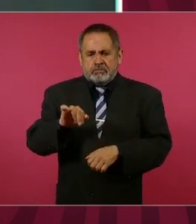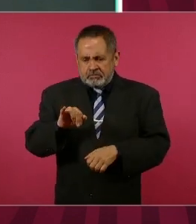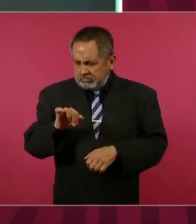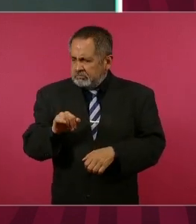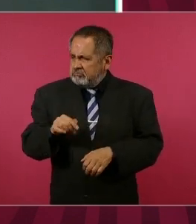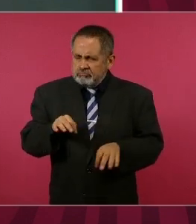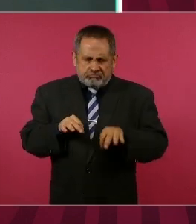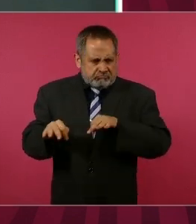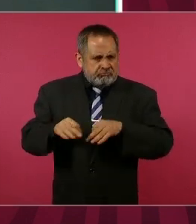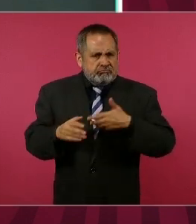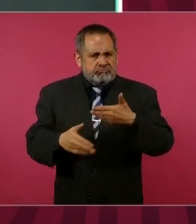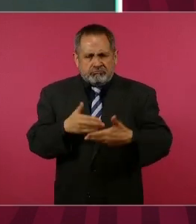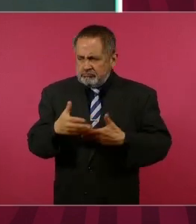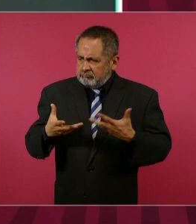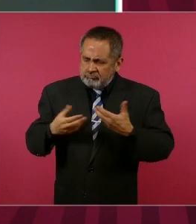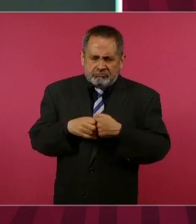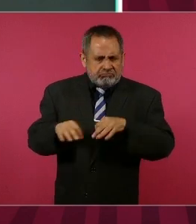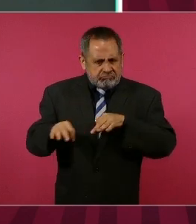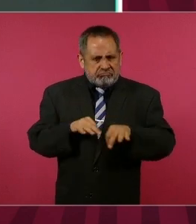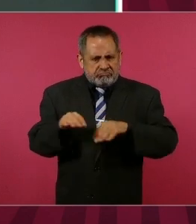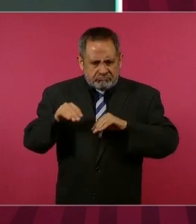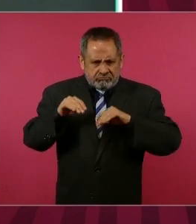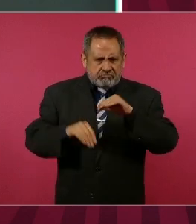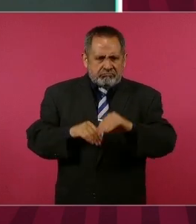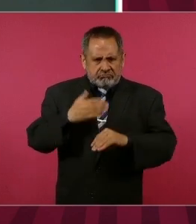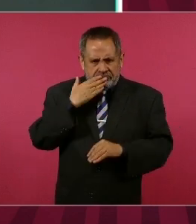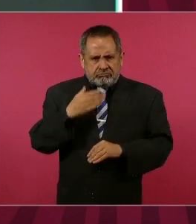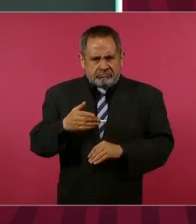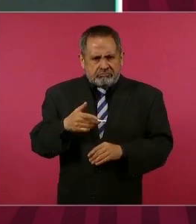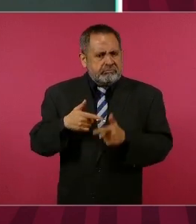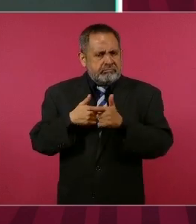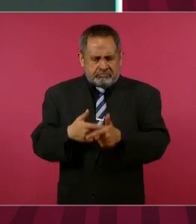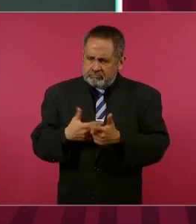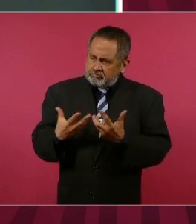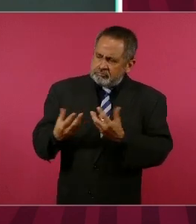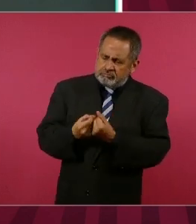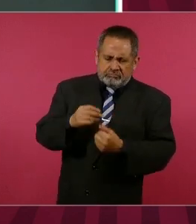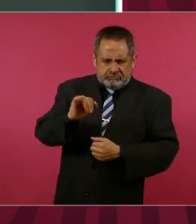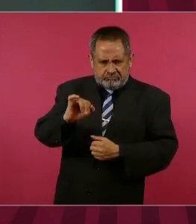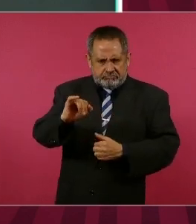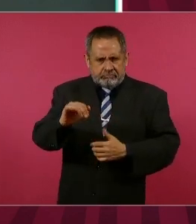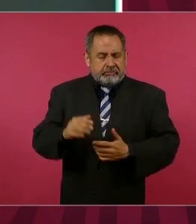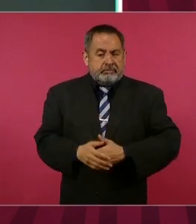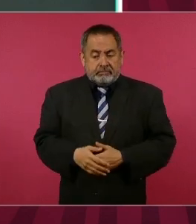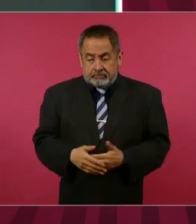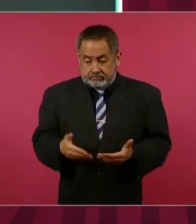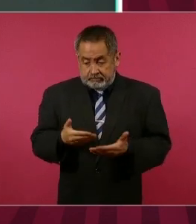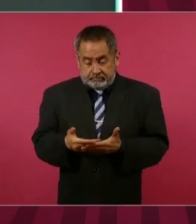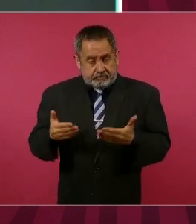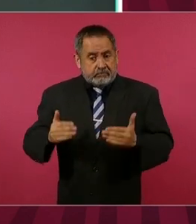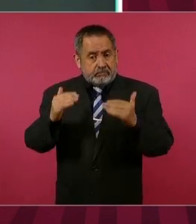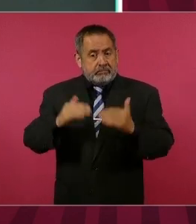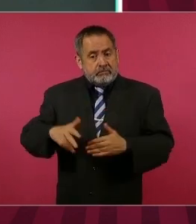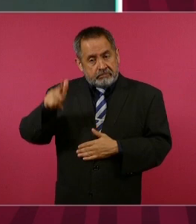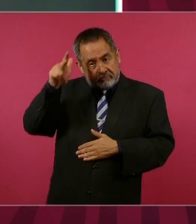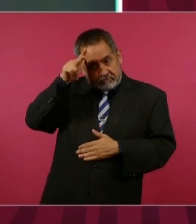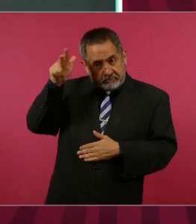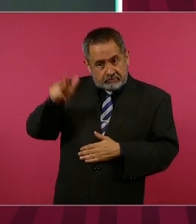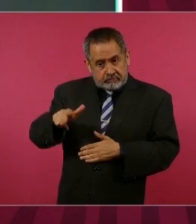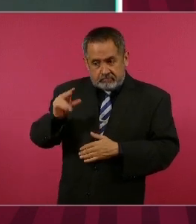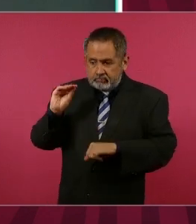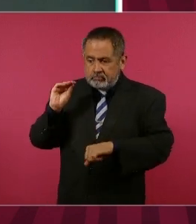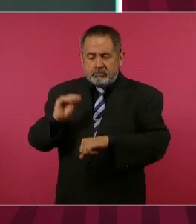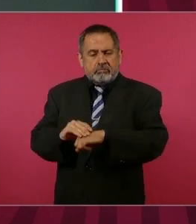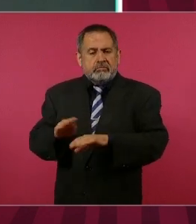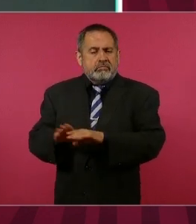intensamente para poder hacer para poder seguir esa ruta. Actualmente en Hidalgo se